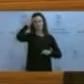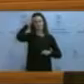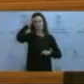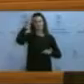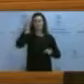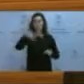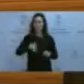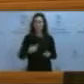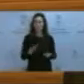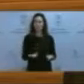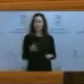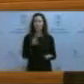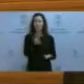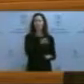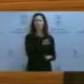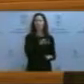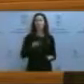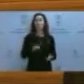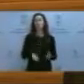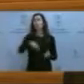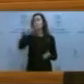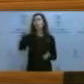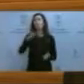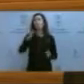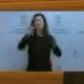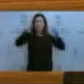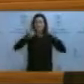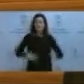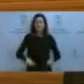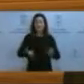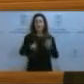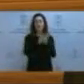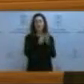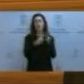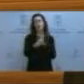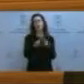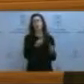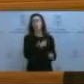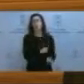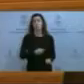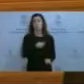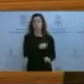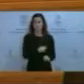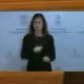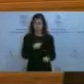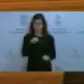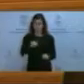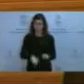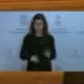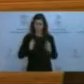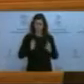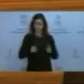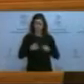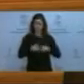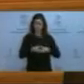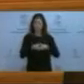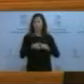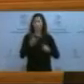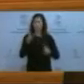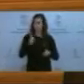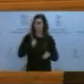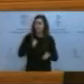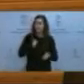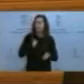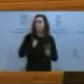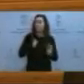comunidad autónoma sin ley de transparencia. Cuando vemos el dictamen de la comisión en esta casa del caso Marea, aquella misma que el señor Javier Fernández dijo